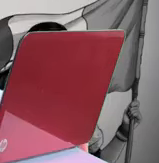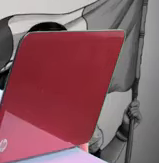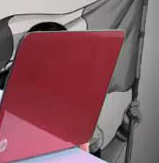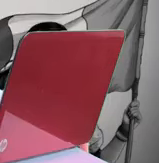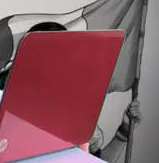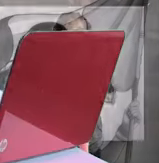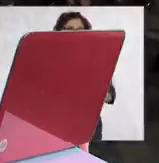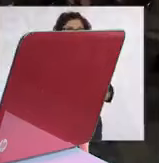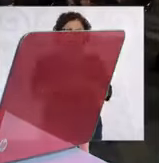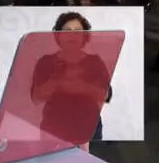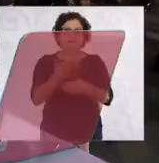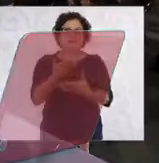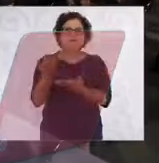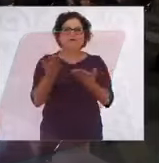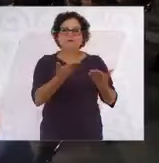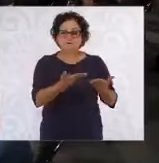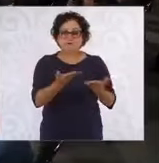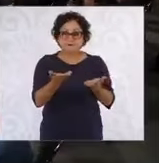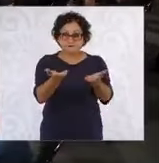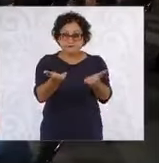Citlali Hernández.